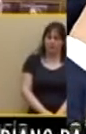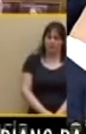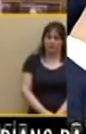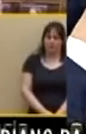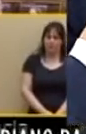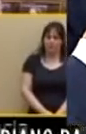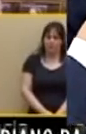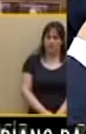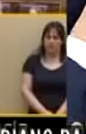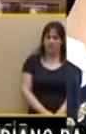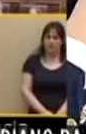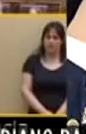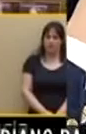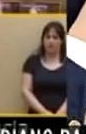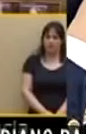no